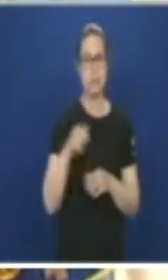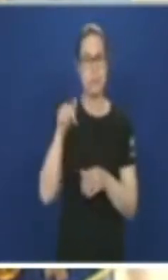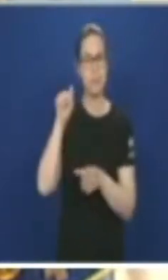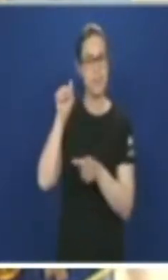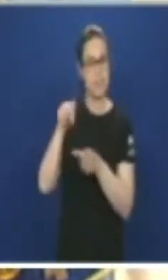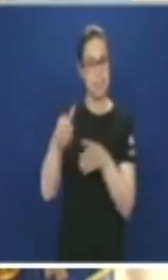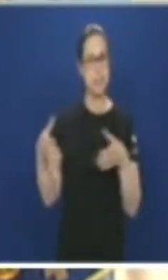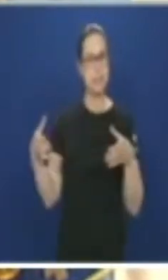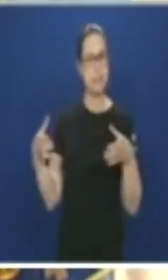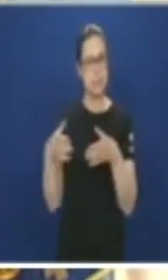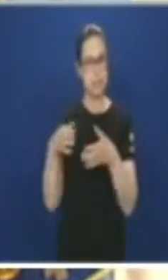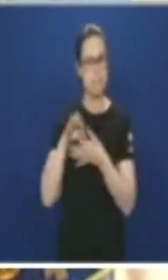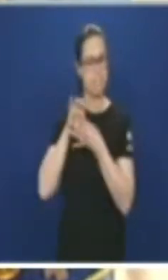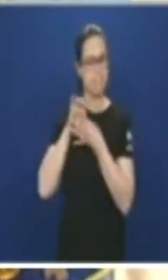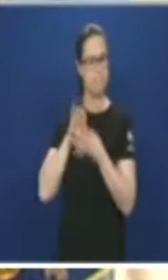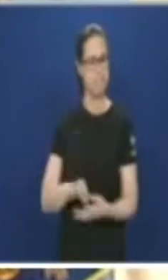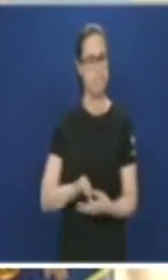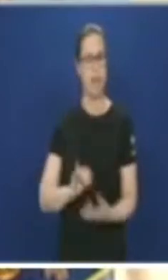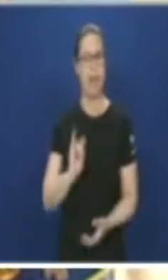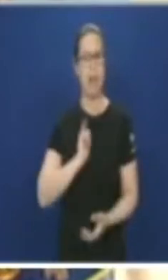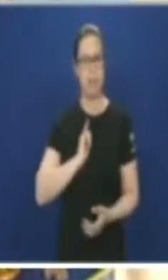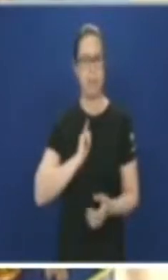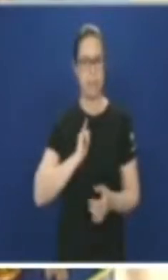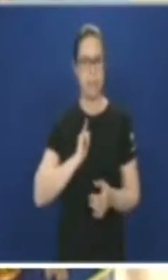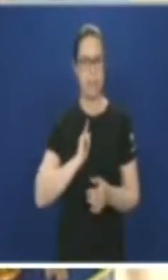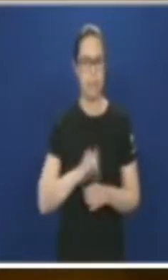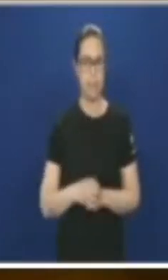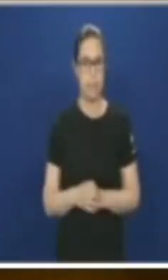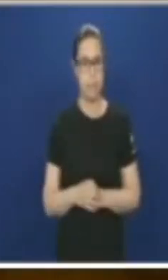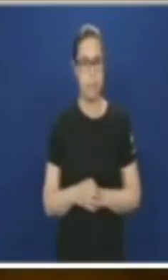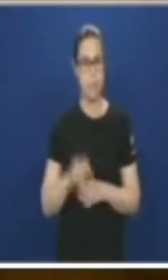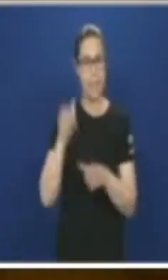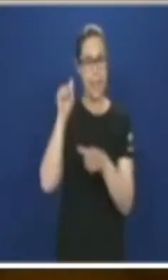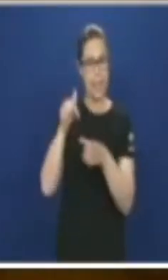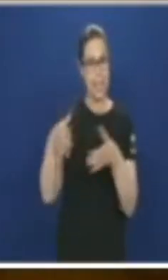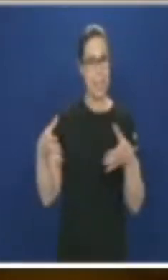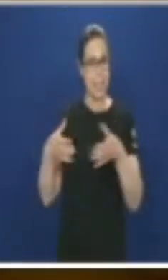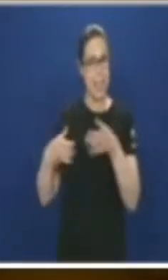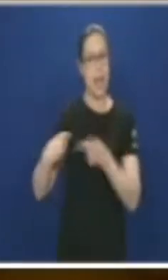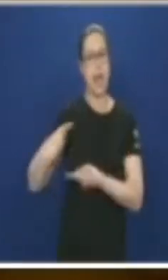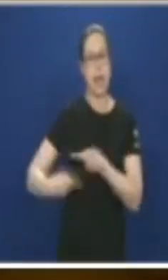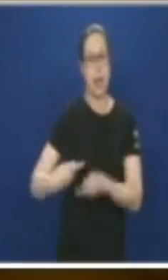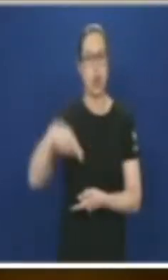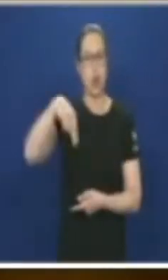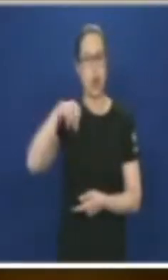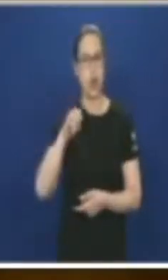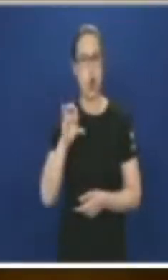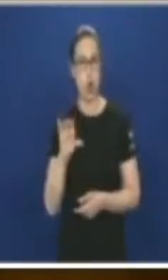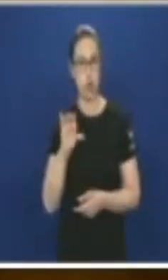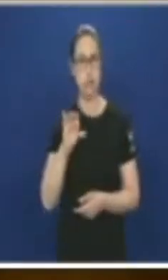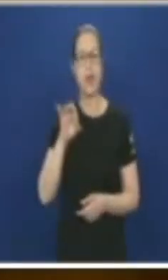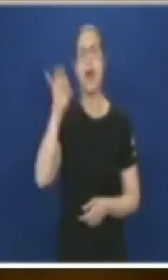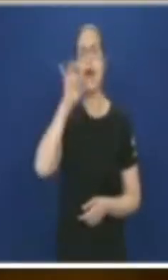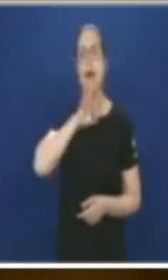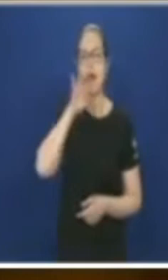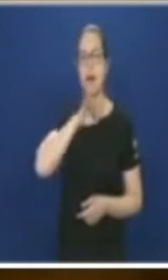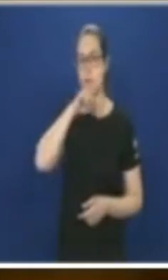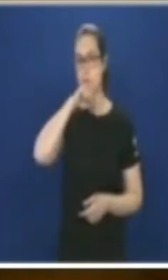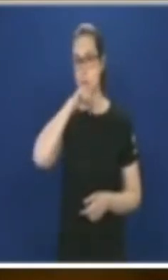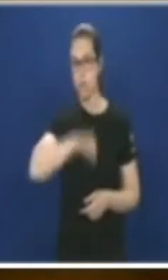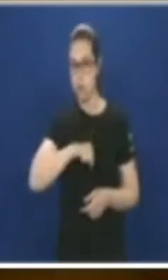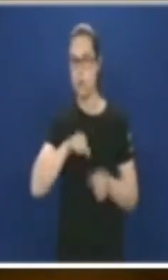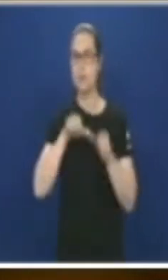enraizadas na realidade local. Con eles, a denominada Xeración Nós, o galeguismo